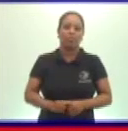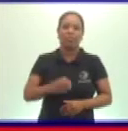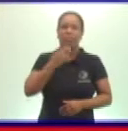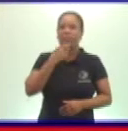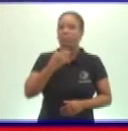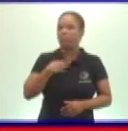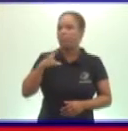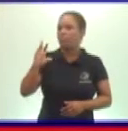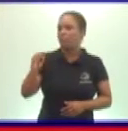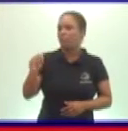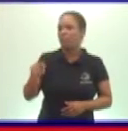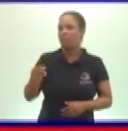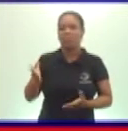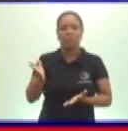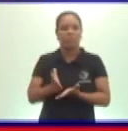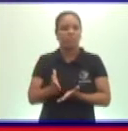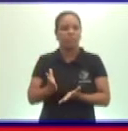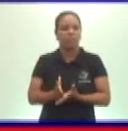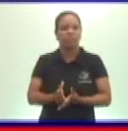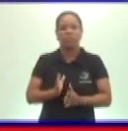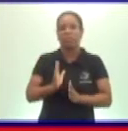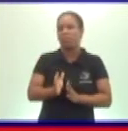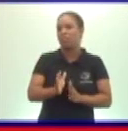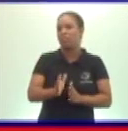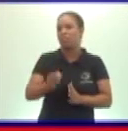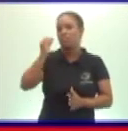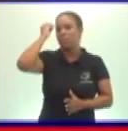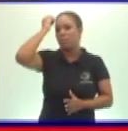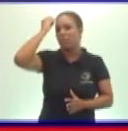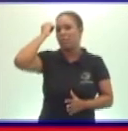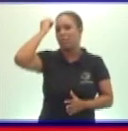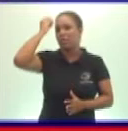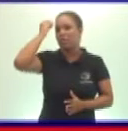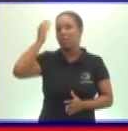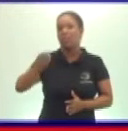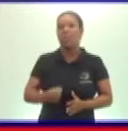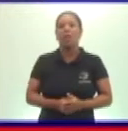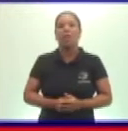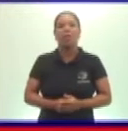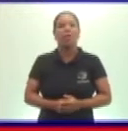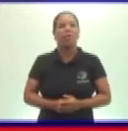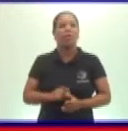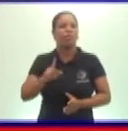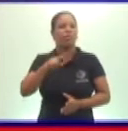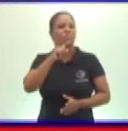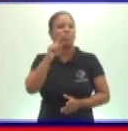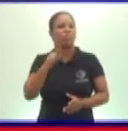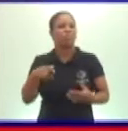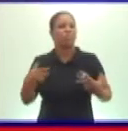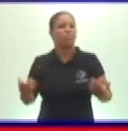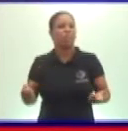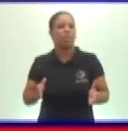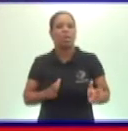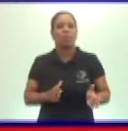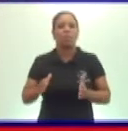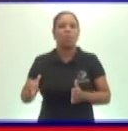los seguidores de este pensador, cuestionaban el ejercicio del poder por parte de